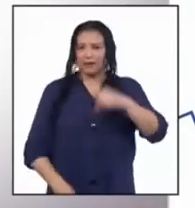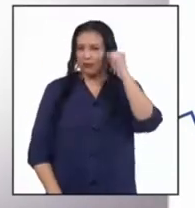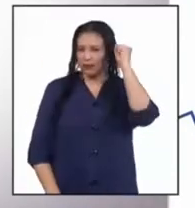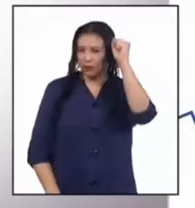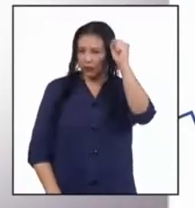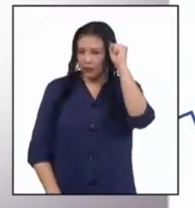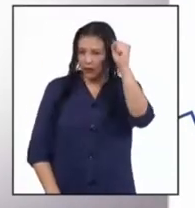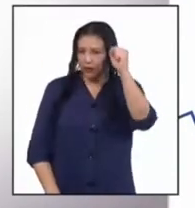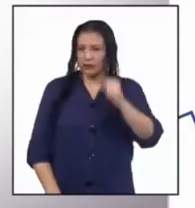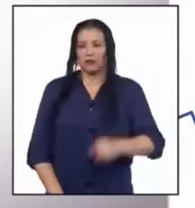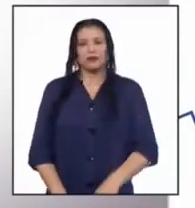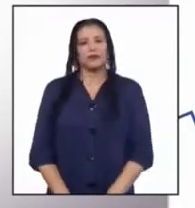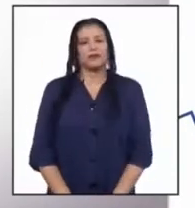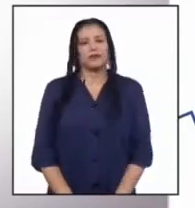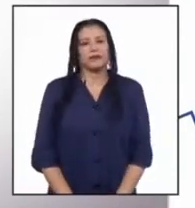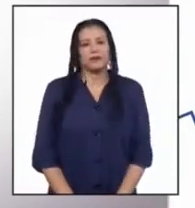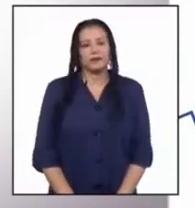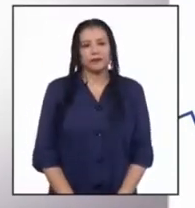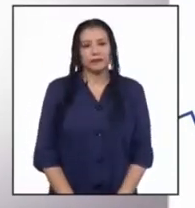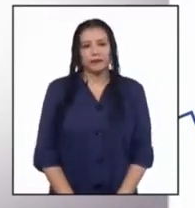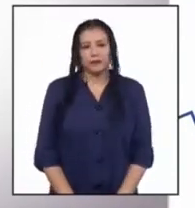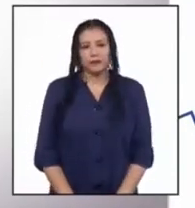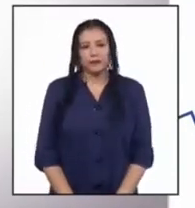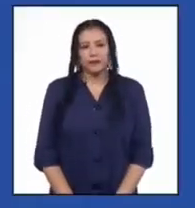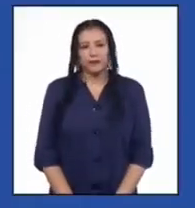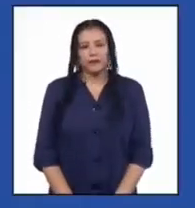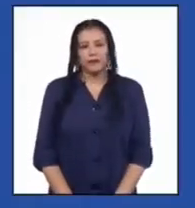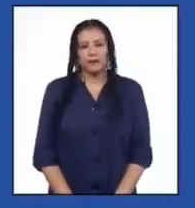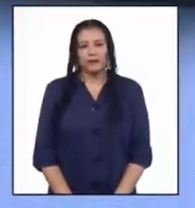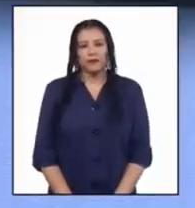derechos.